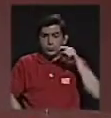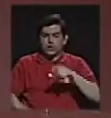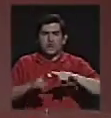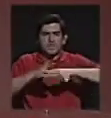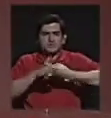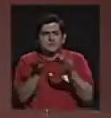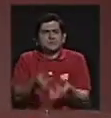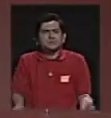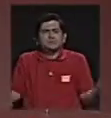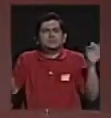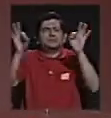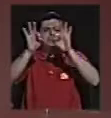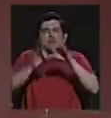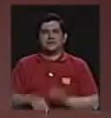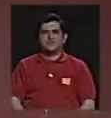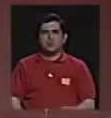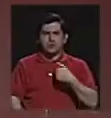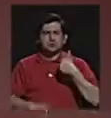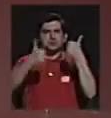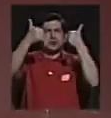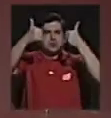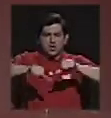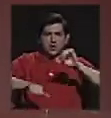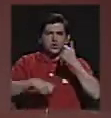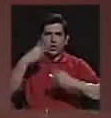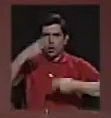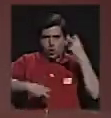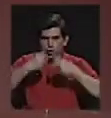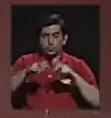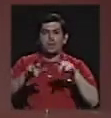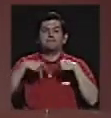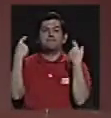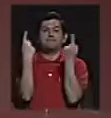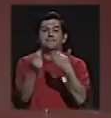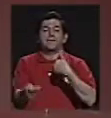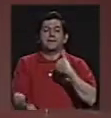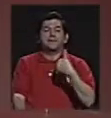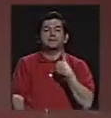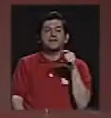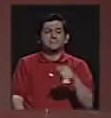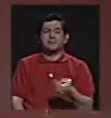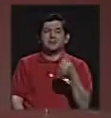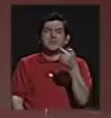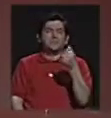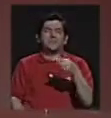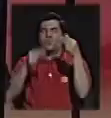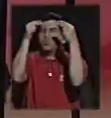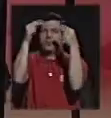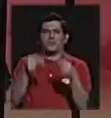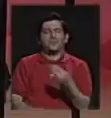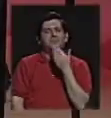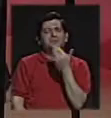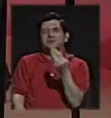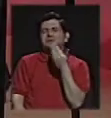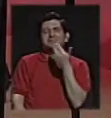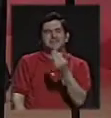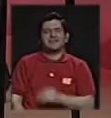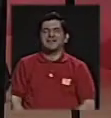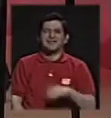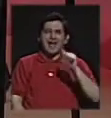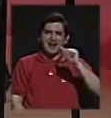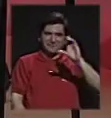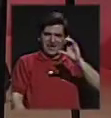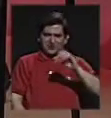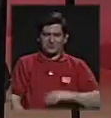instrumento fundamental, en eso coincido. El otro problema es que son partidos que tienen poco presupuesto, ¿verdad? Muchísimas gracias,